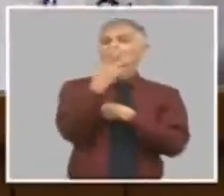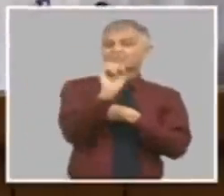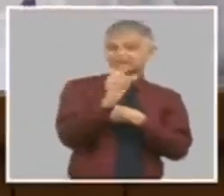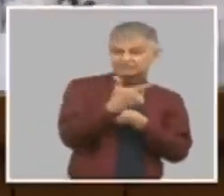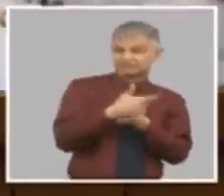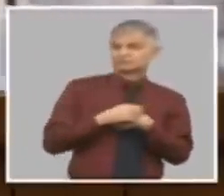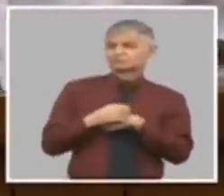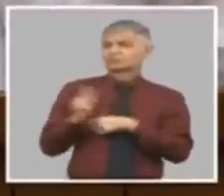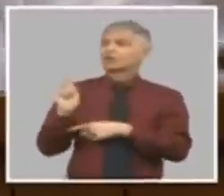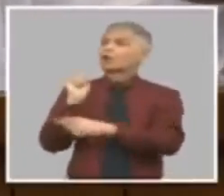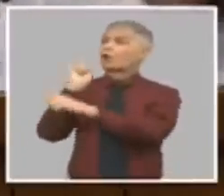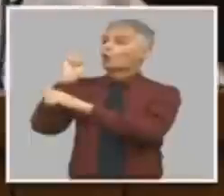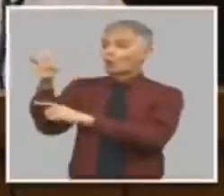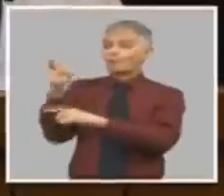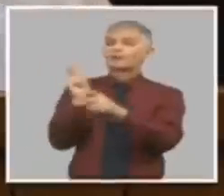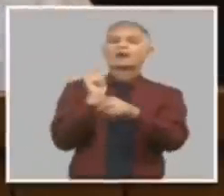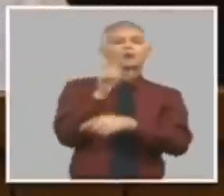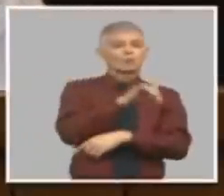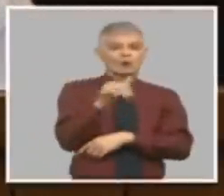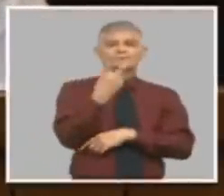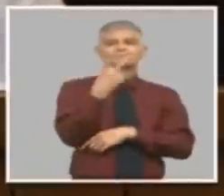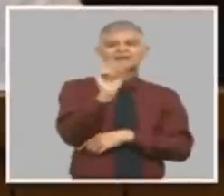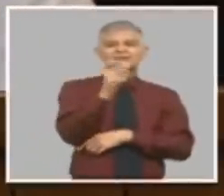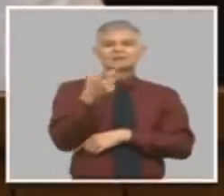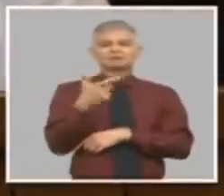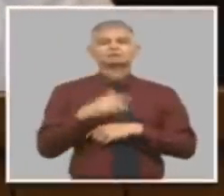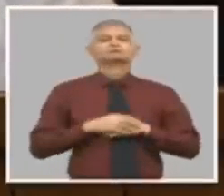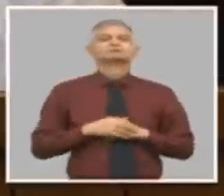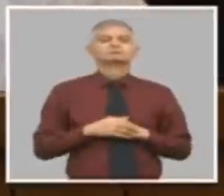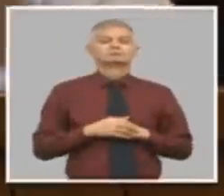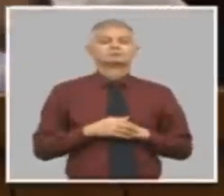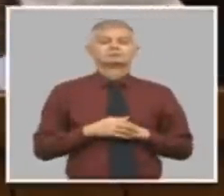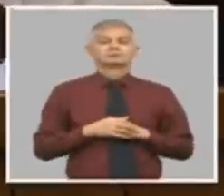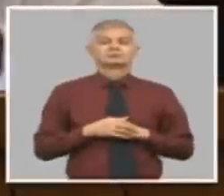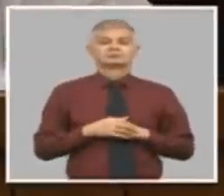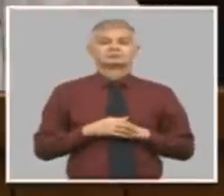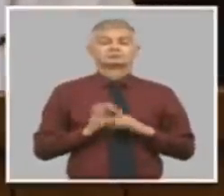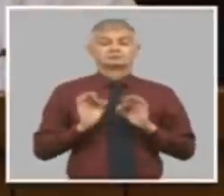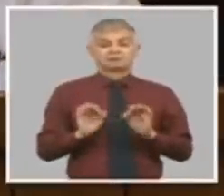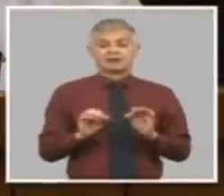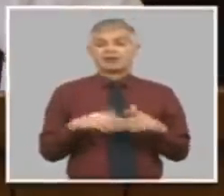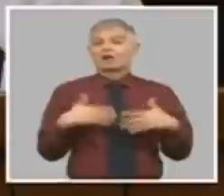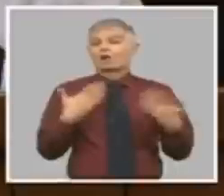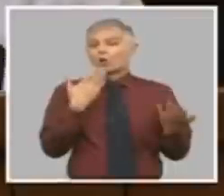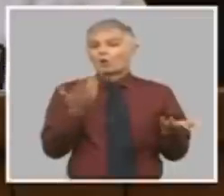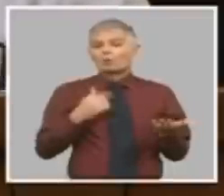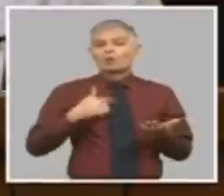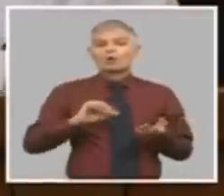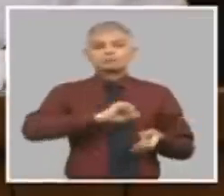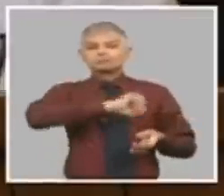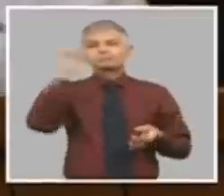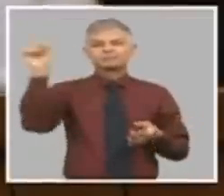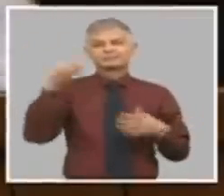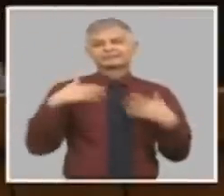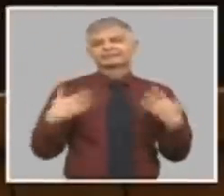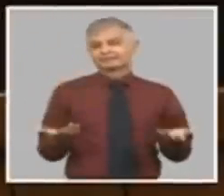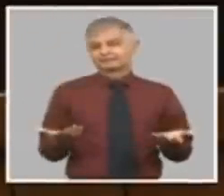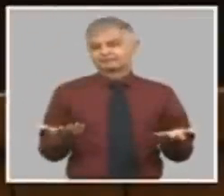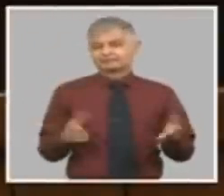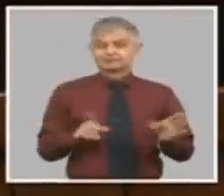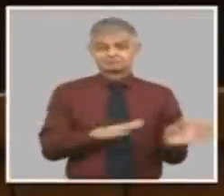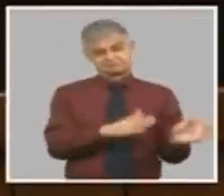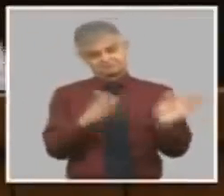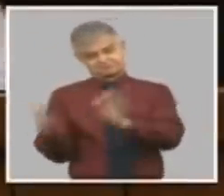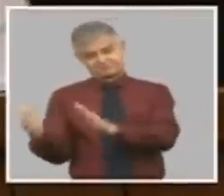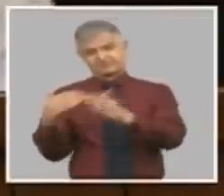y le cuesta 20 pesos. Estoy haciendo como referencia $1. Ahora, ¿dónde ganamos? Vamos para la empresa al